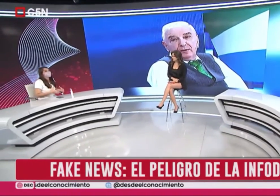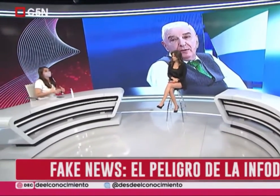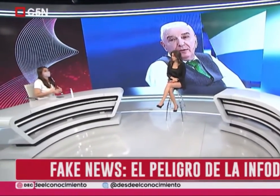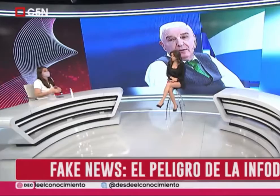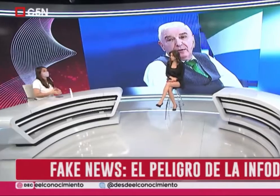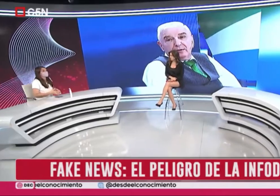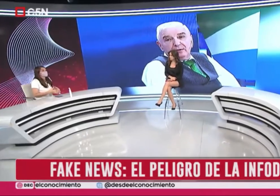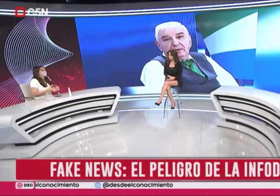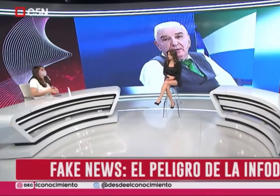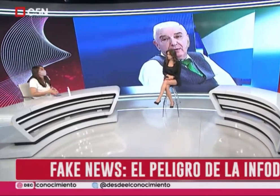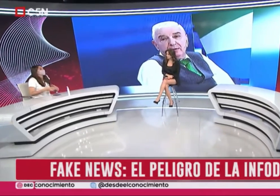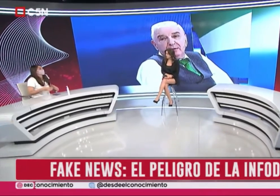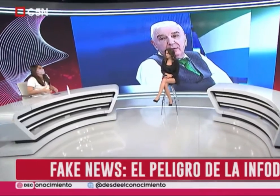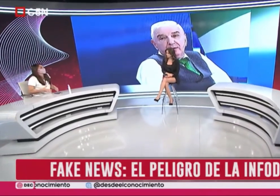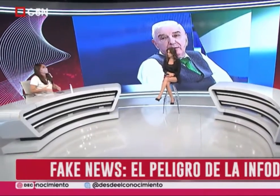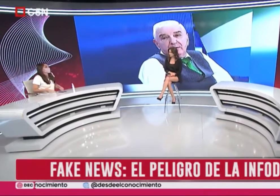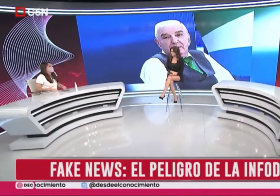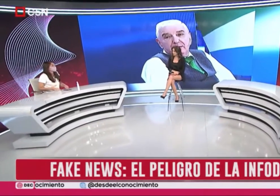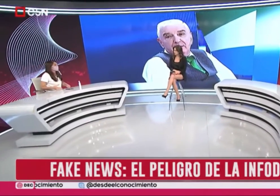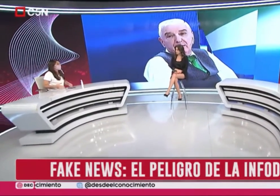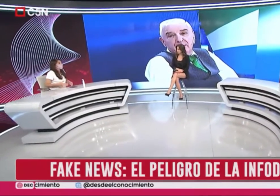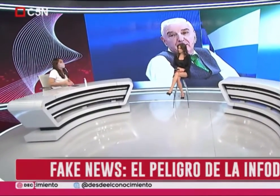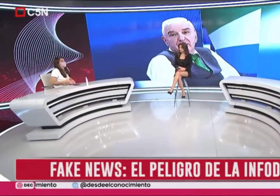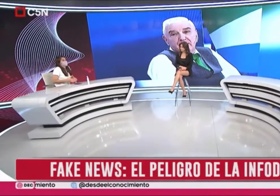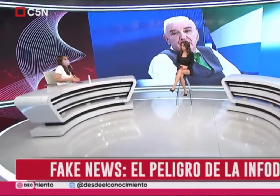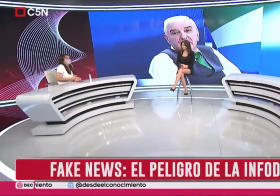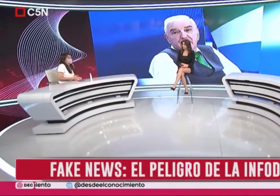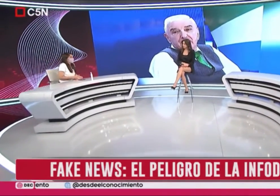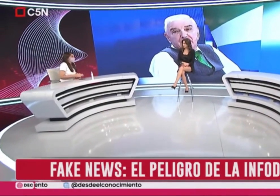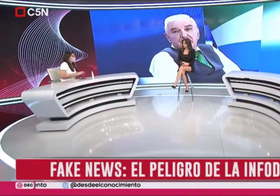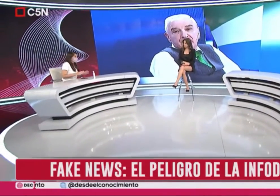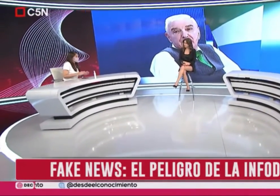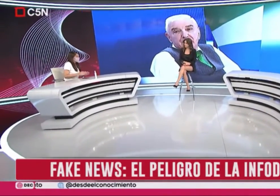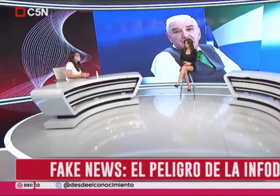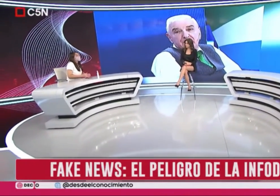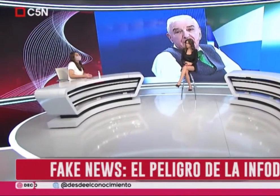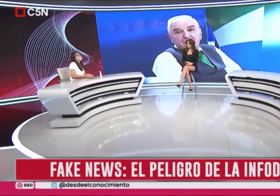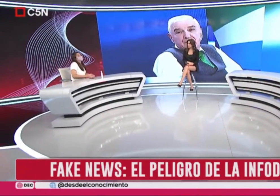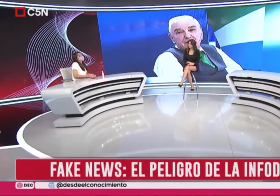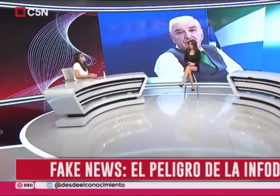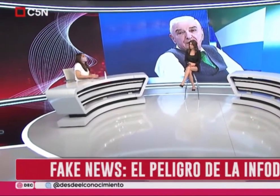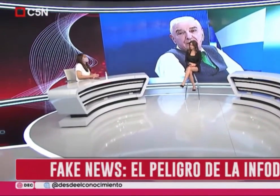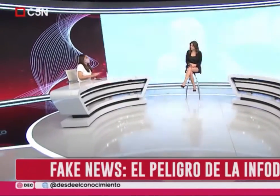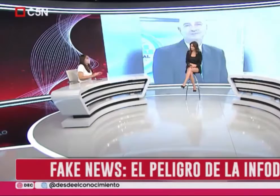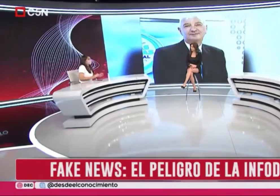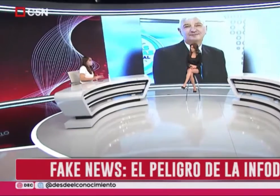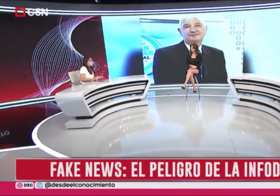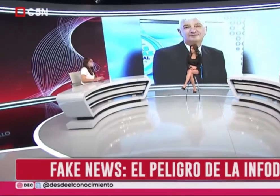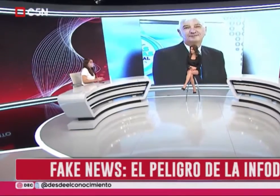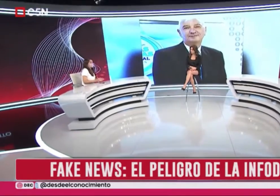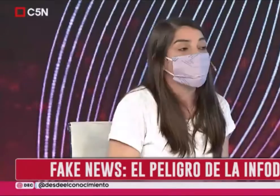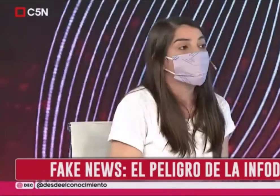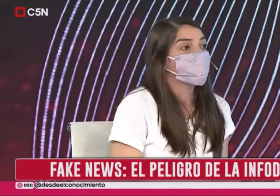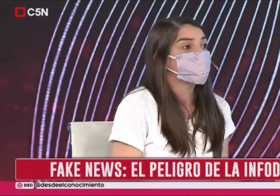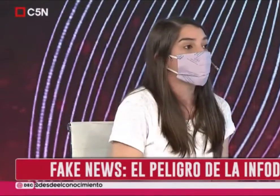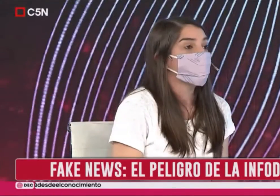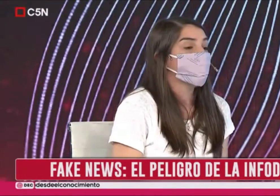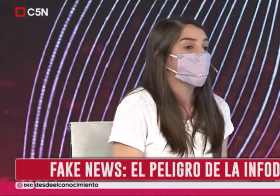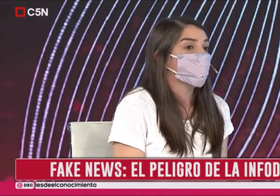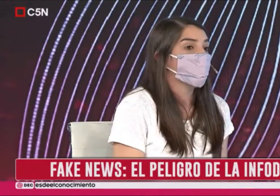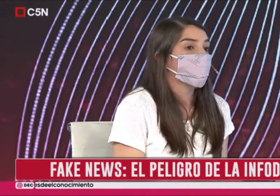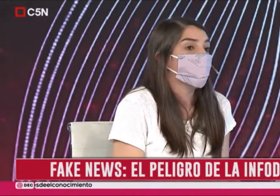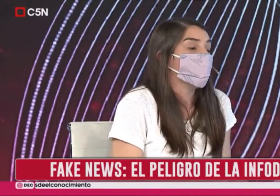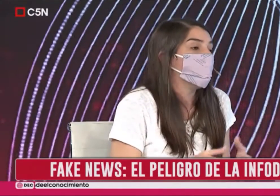de defensa, necesitamos mínimo 14 días desde la primera dosis, mínimo. Entonces eso ya no podía ser. Y después